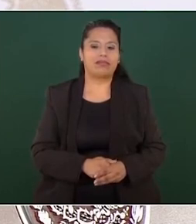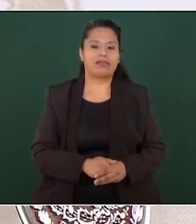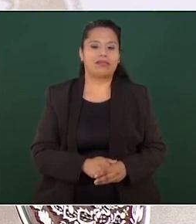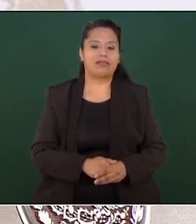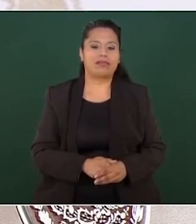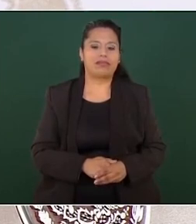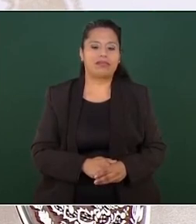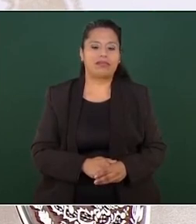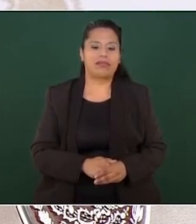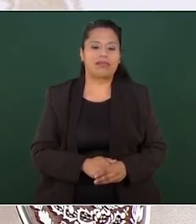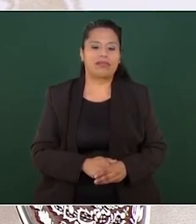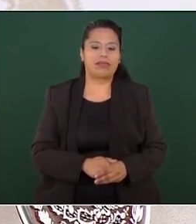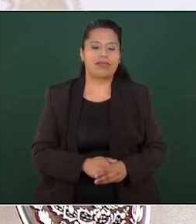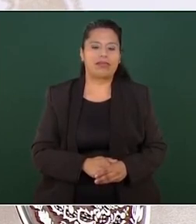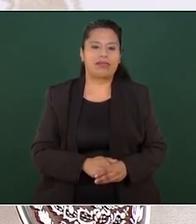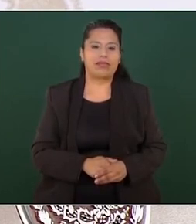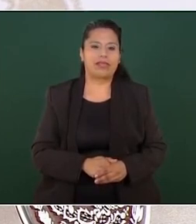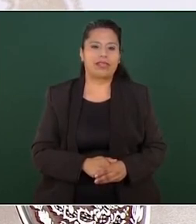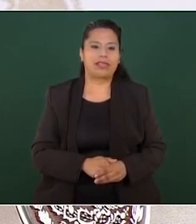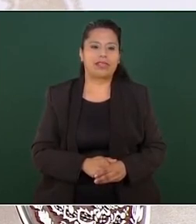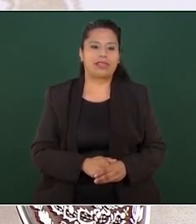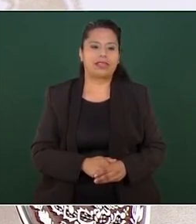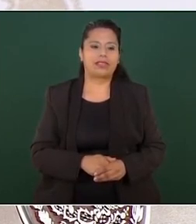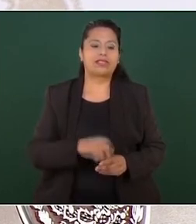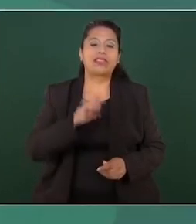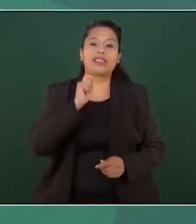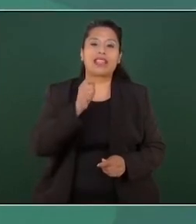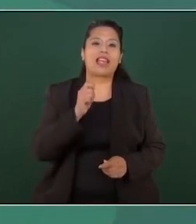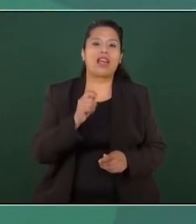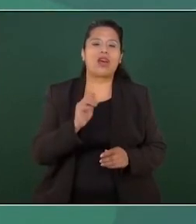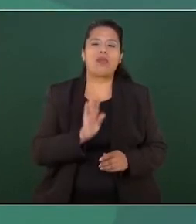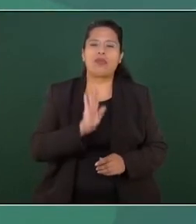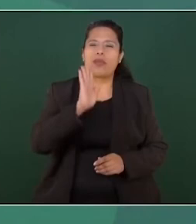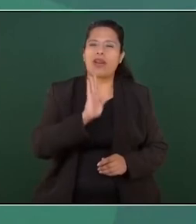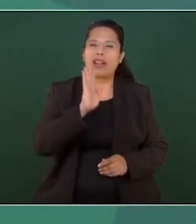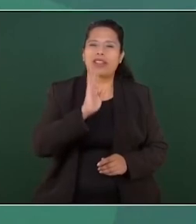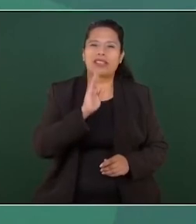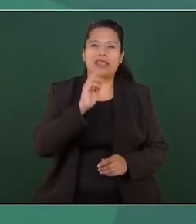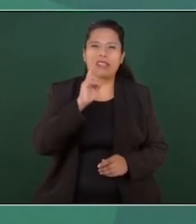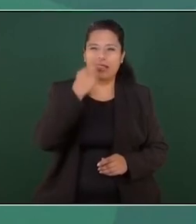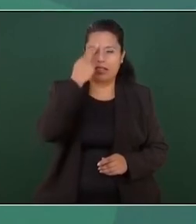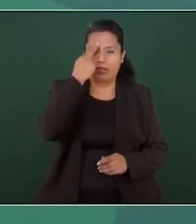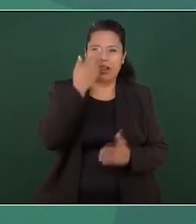padeció con la llamada Policía Federal Preventiva,